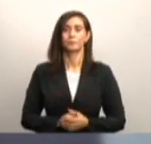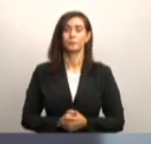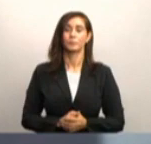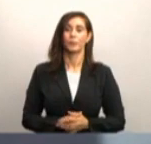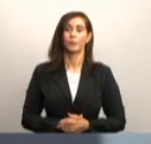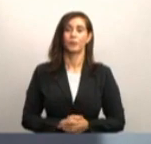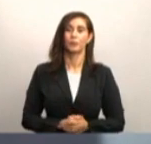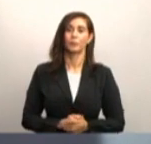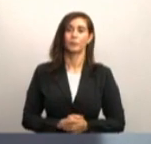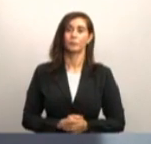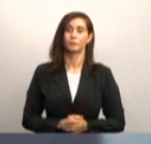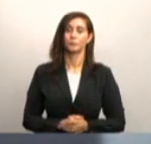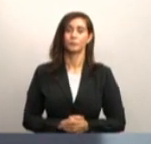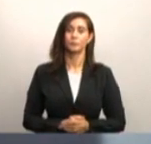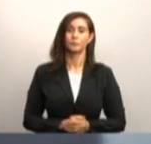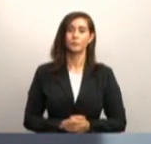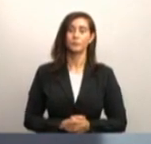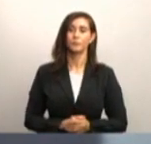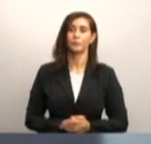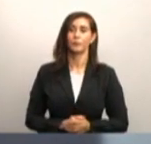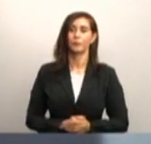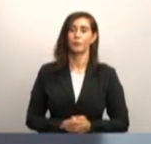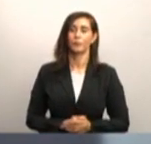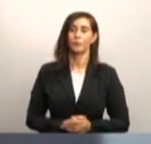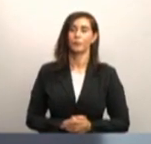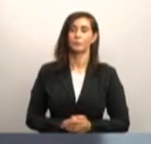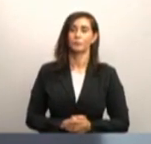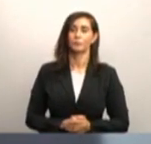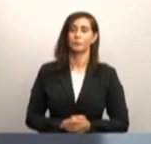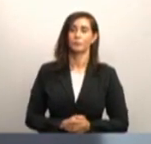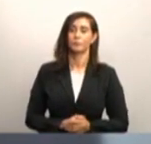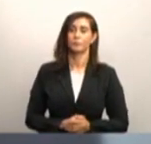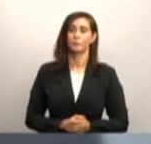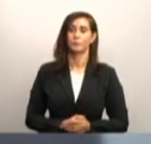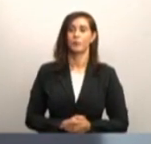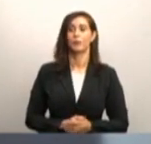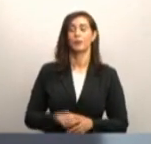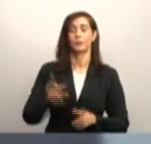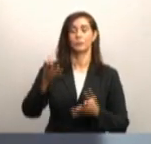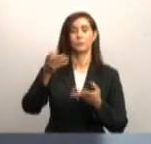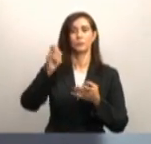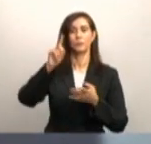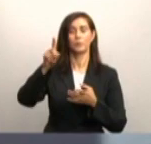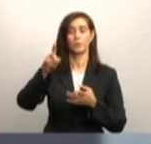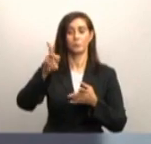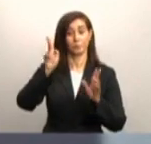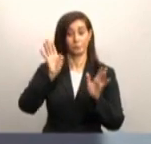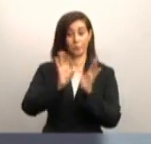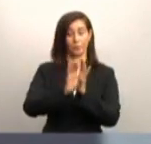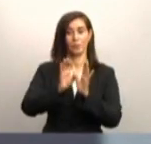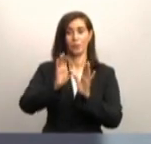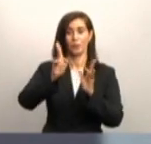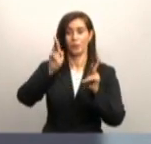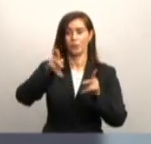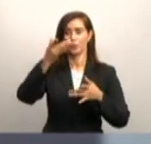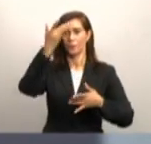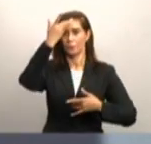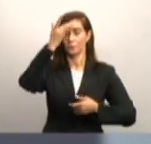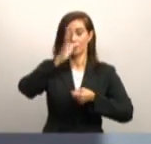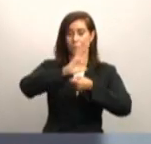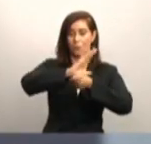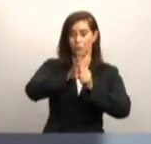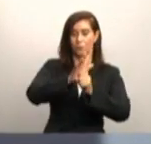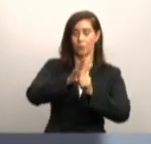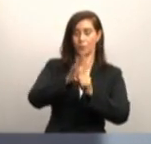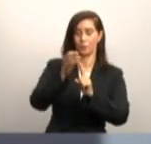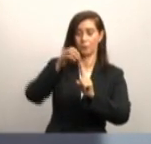semana, pero en pacientes con COVID, que bien, es una enfermedad respiratoria, como decía Edith, ¿se puede complicar la situación por